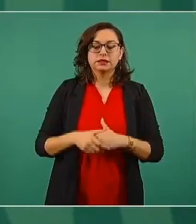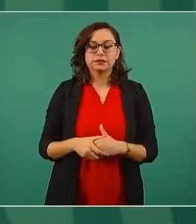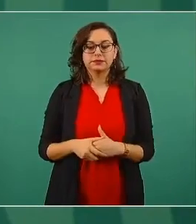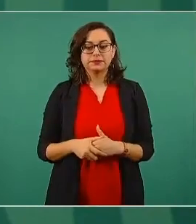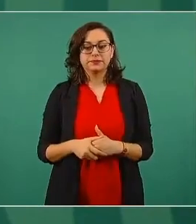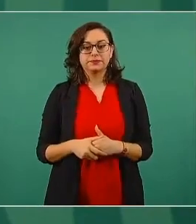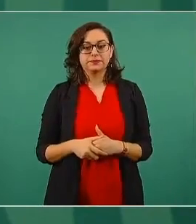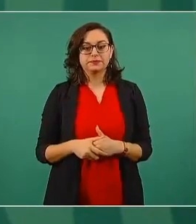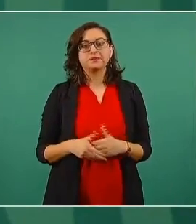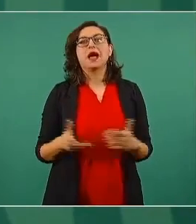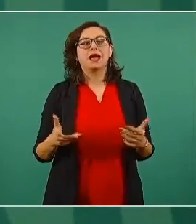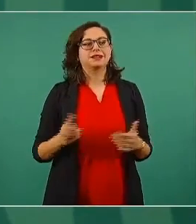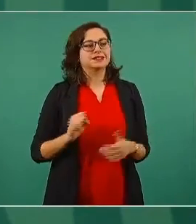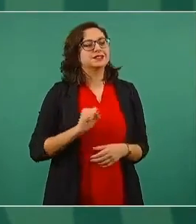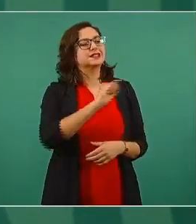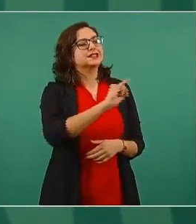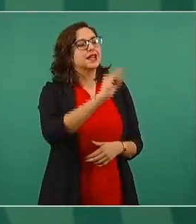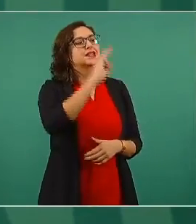Y de nuevo, ¿no?